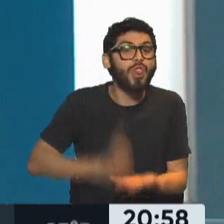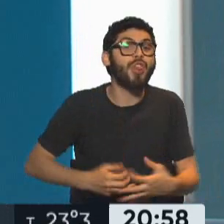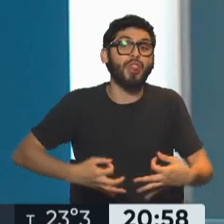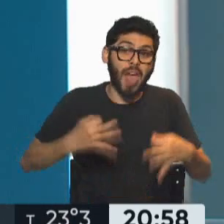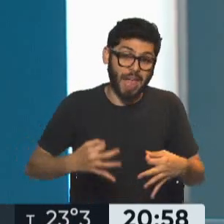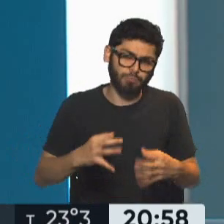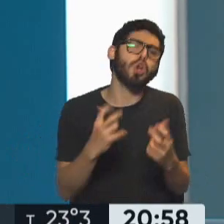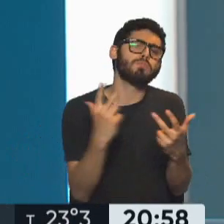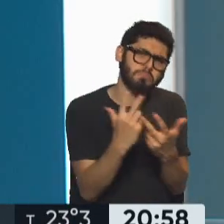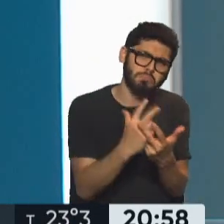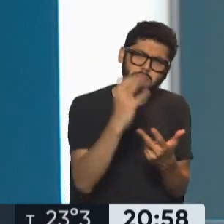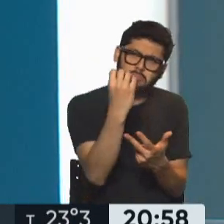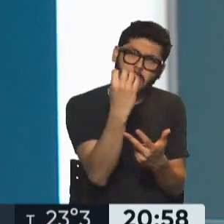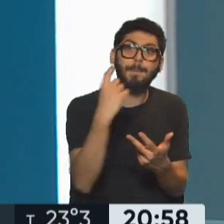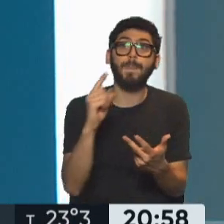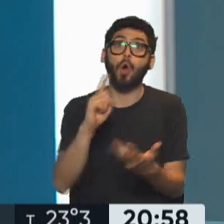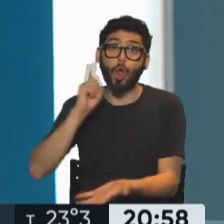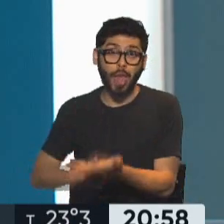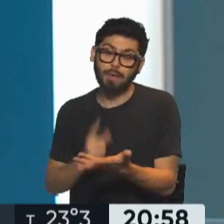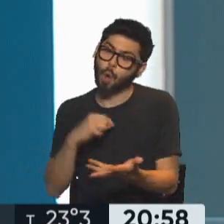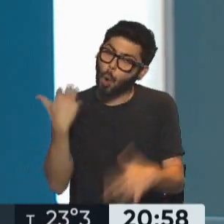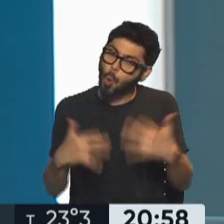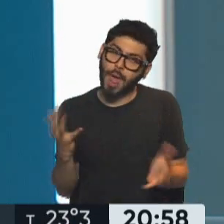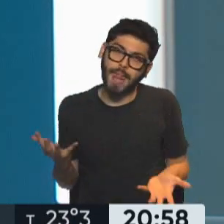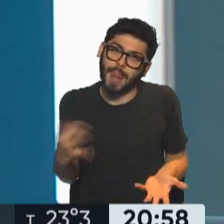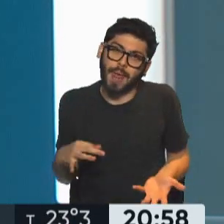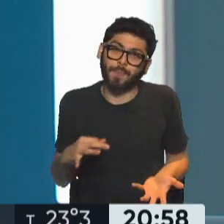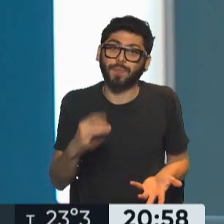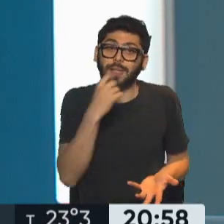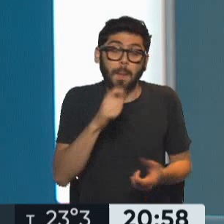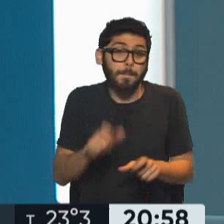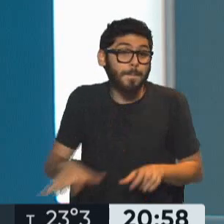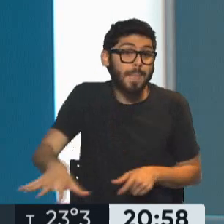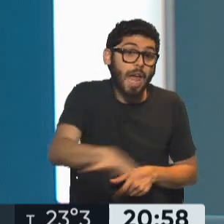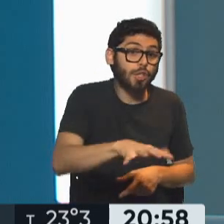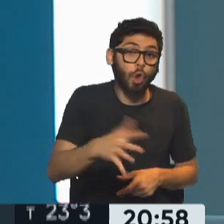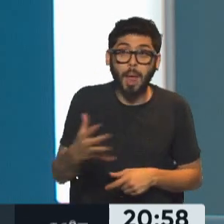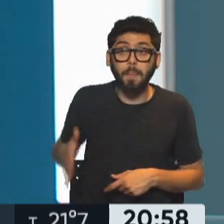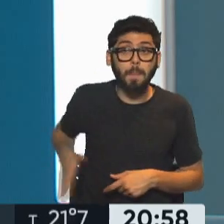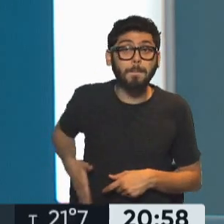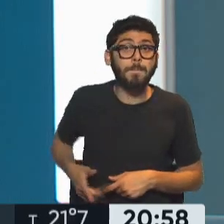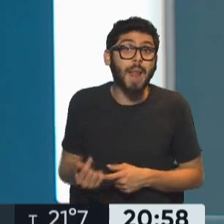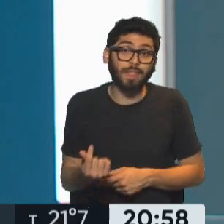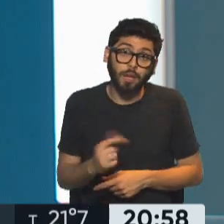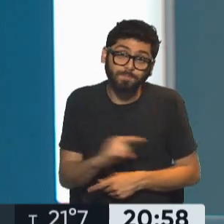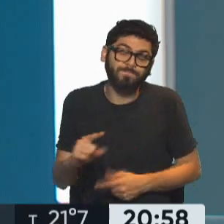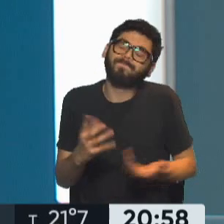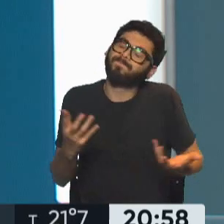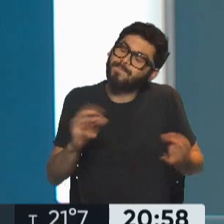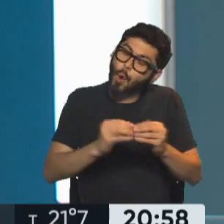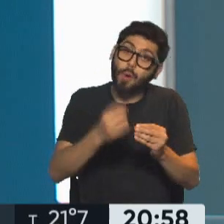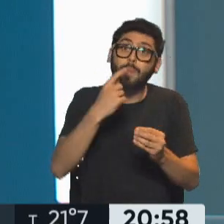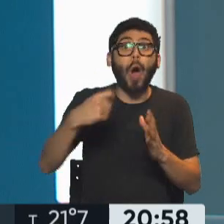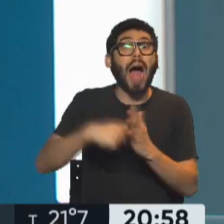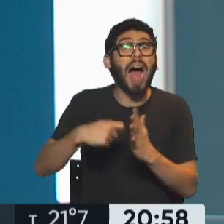de la charla primera, ¿no es cierto? Es Pero urgente. Si no llega al bolsillo de la gente, estamos en problemas de nuevo. Lo que dijo del aumento del